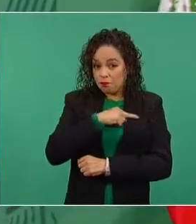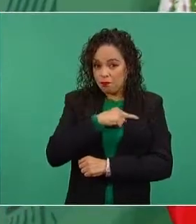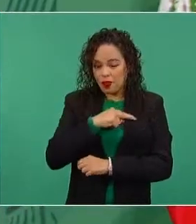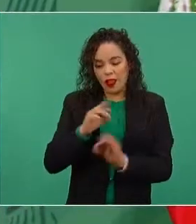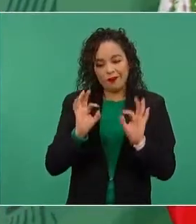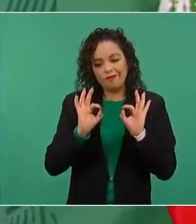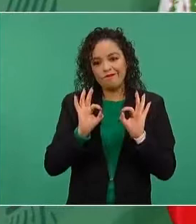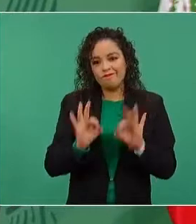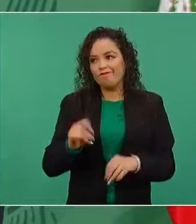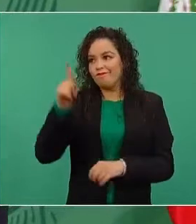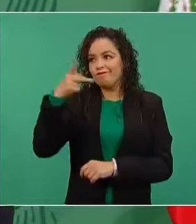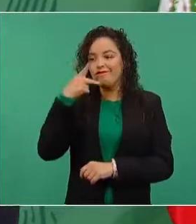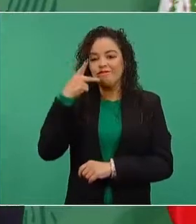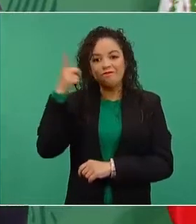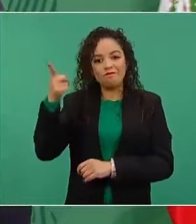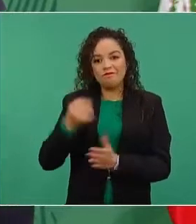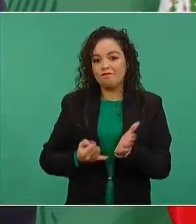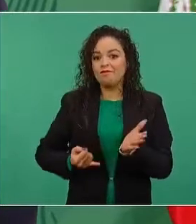esa decisión